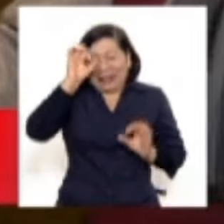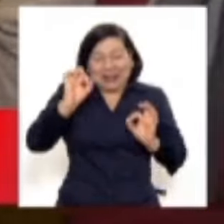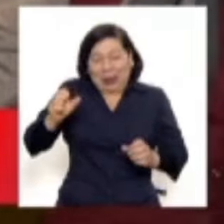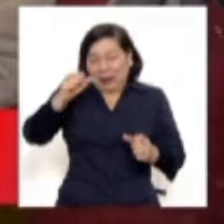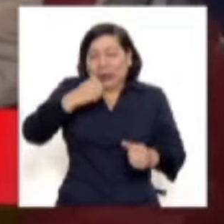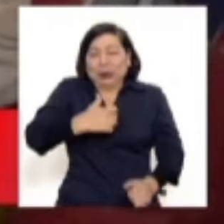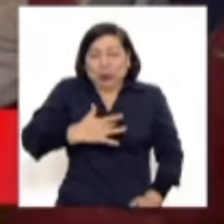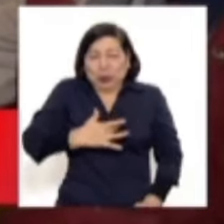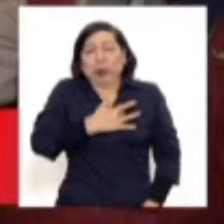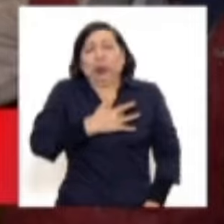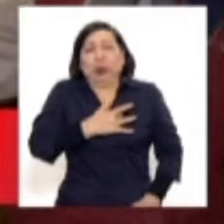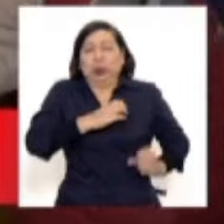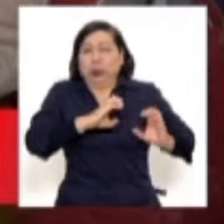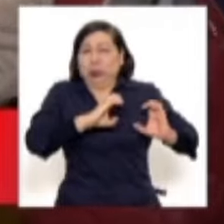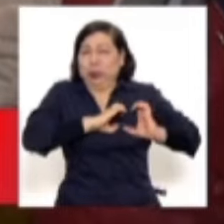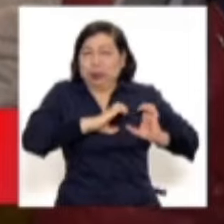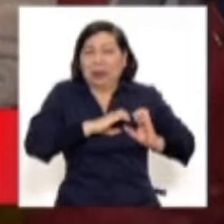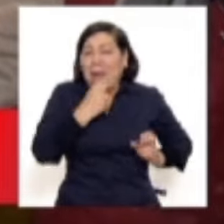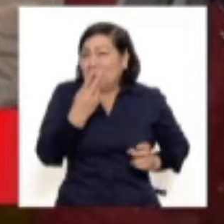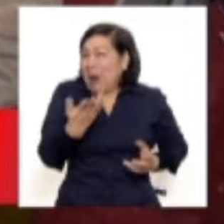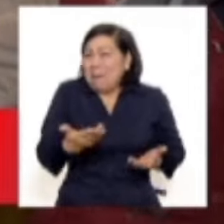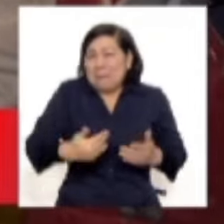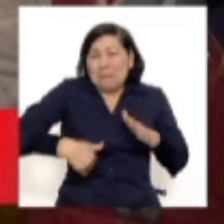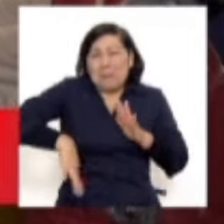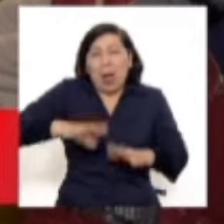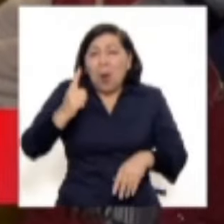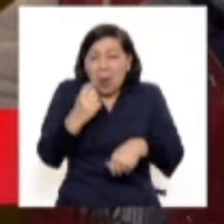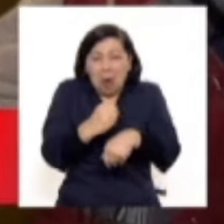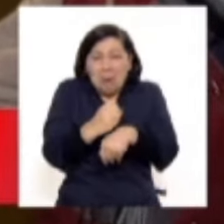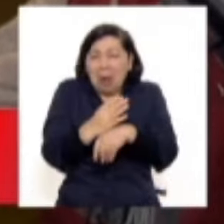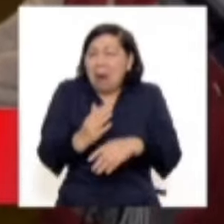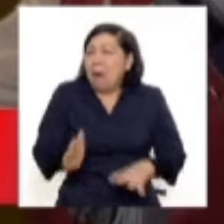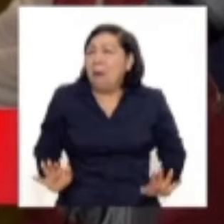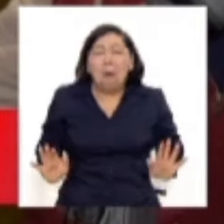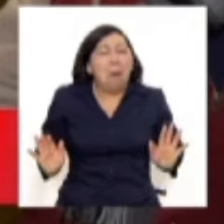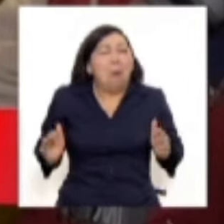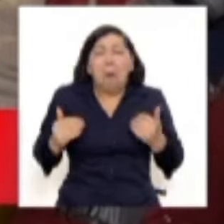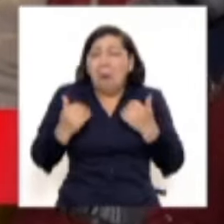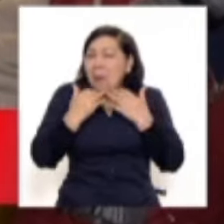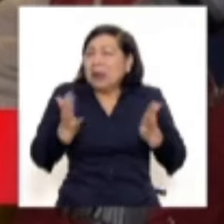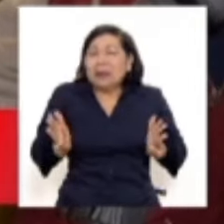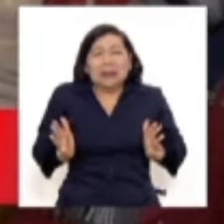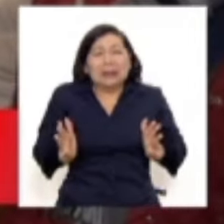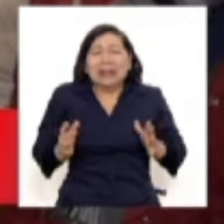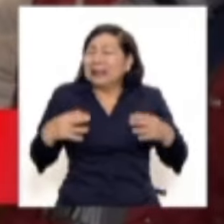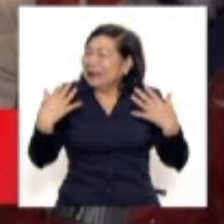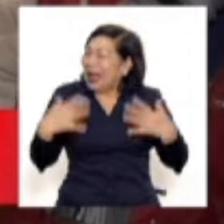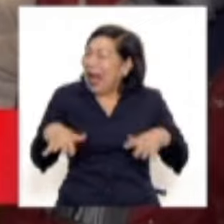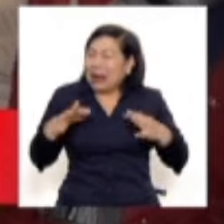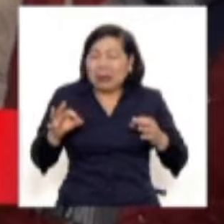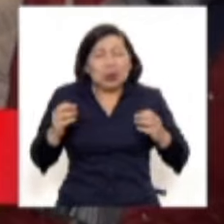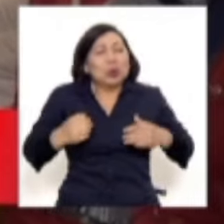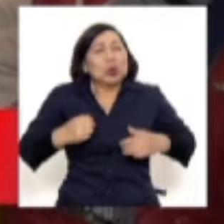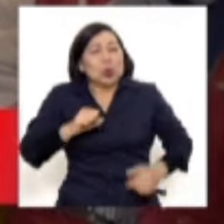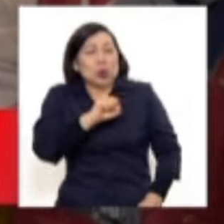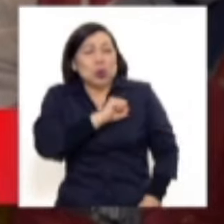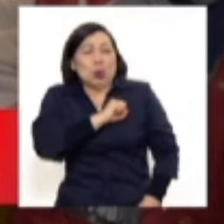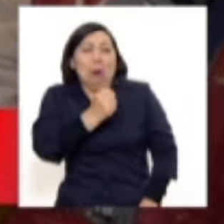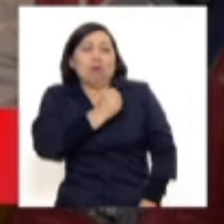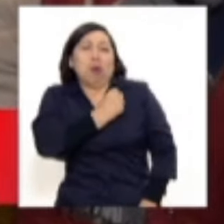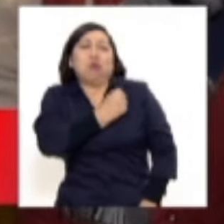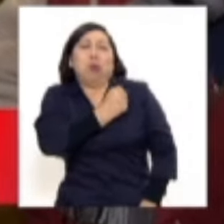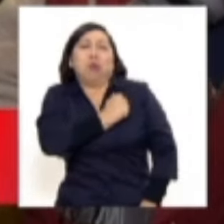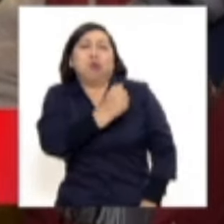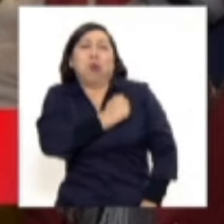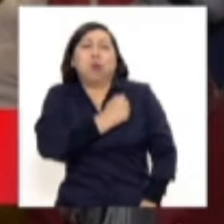es sentimiento, es corazón. Tú lo estás viendo ahorita, son más de la 1 de la mañana y la fiesta sigue y el corazón me late,